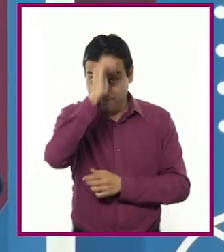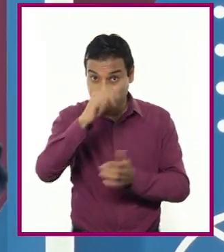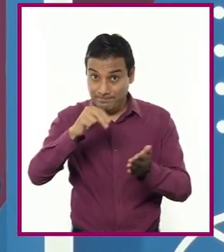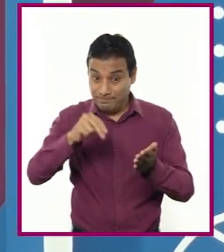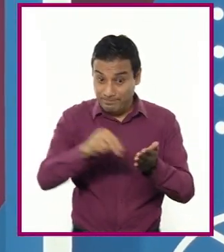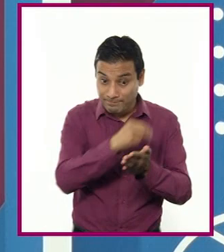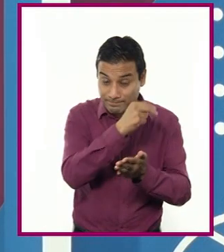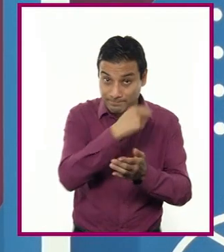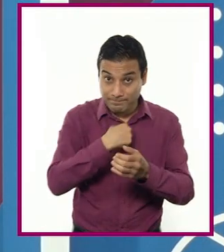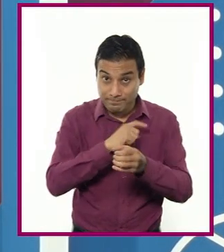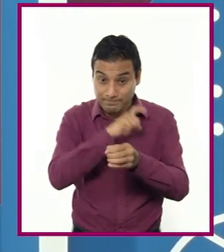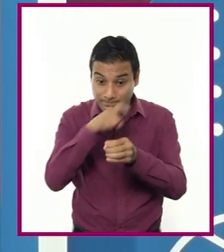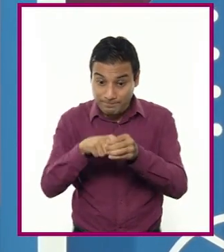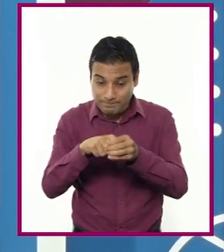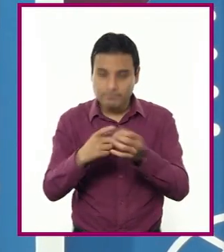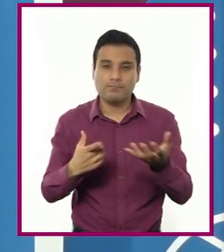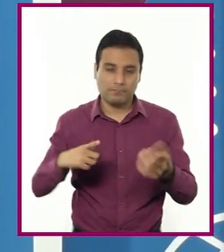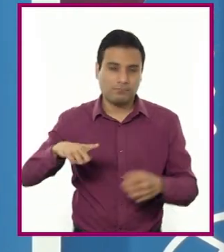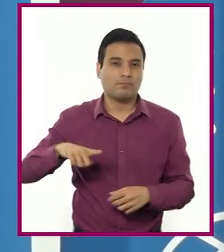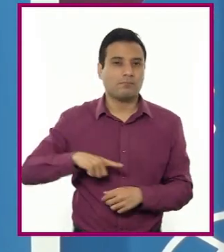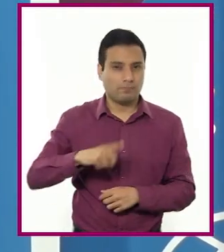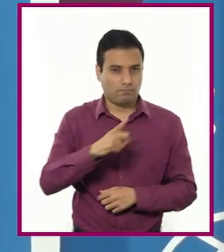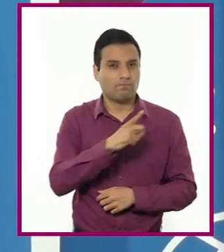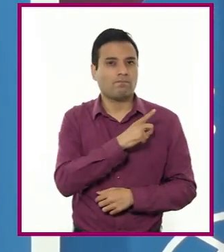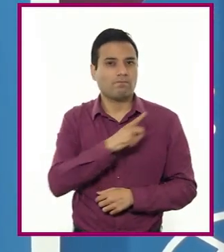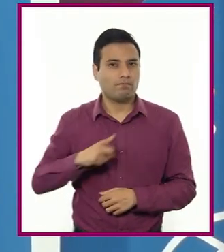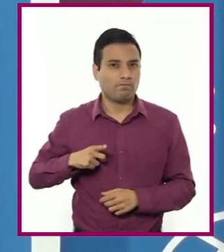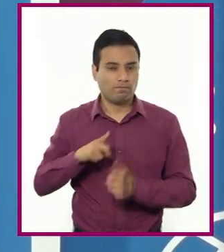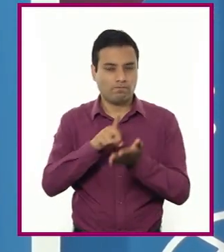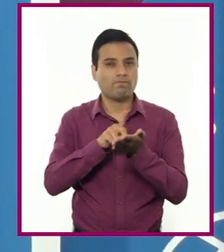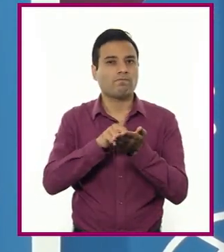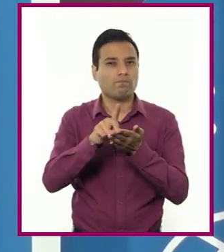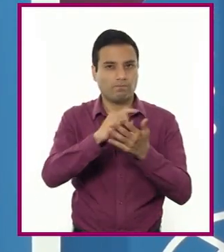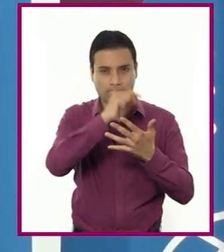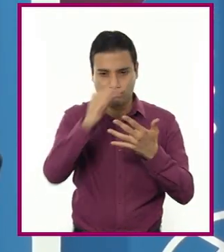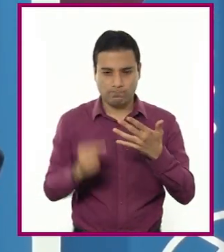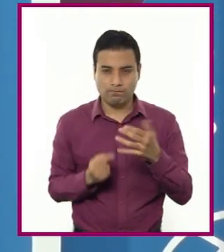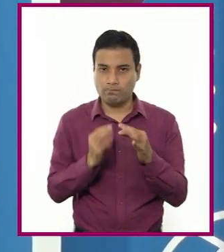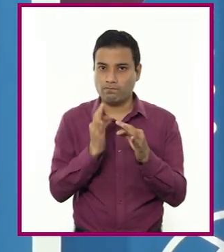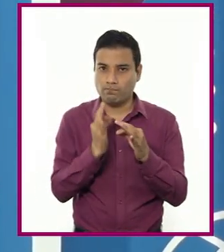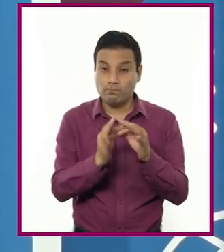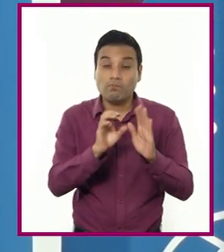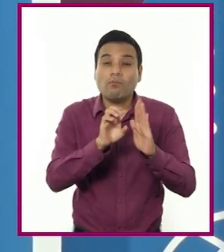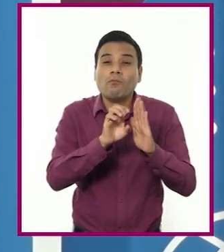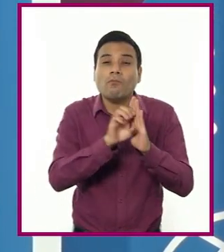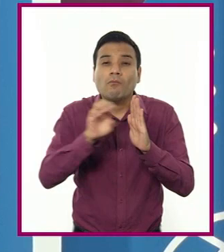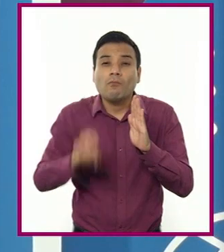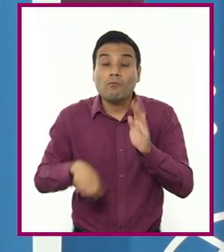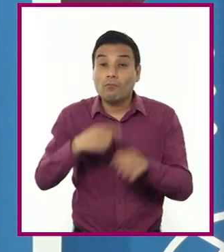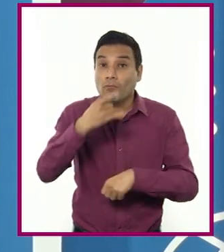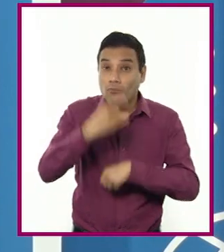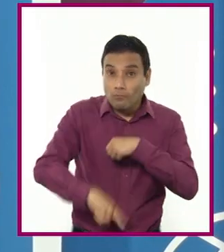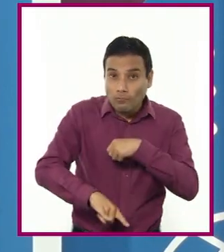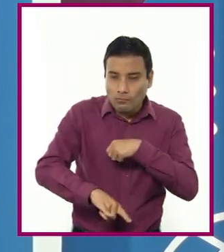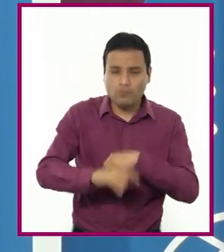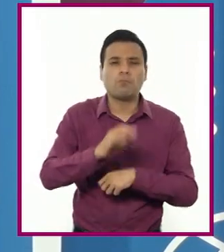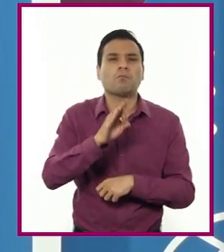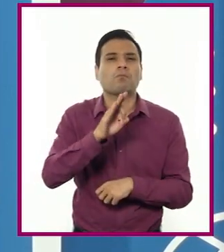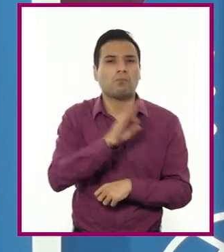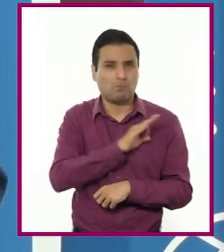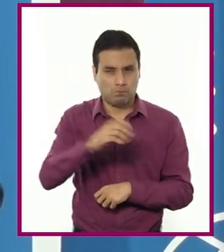se obliga a garantizar el cumplimiento de los derechos. Si no los cumpliera, se puede llevar el caso a